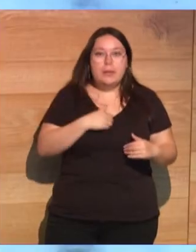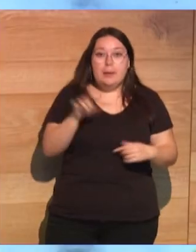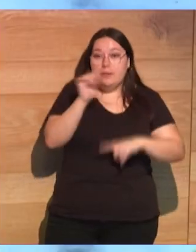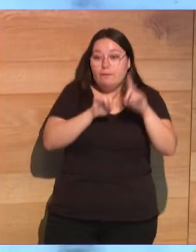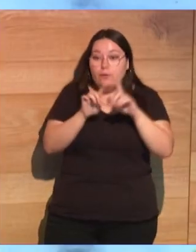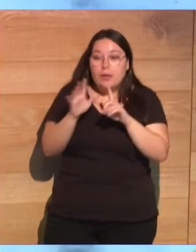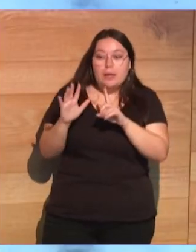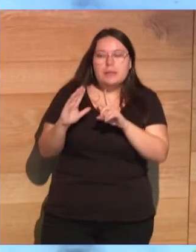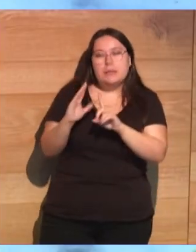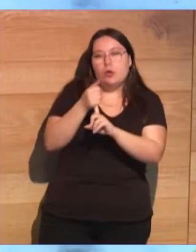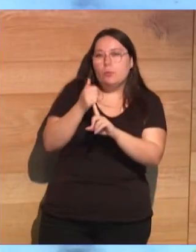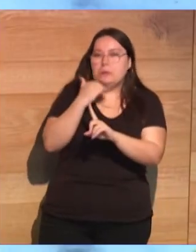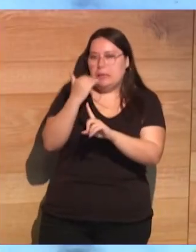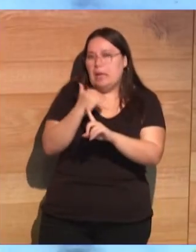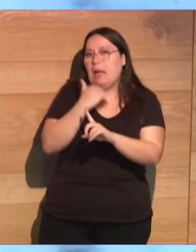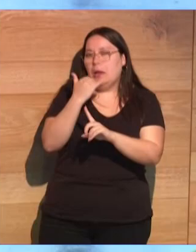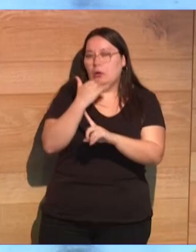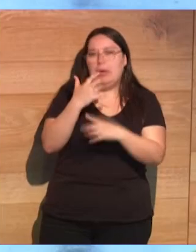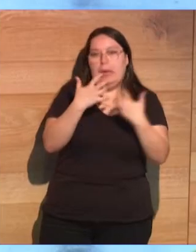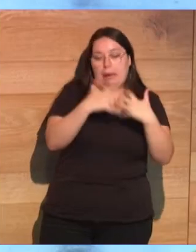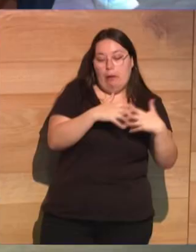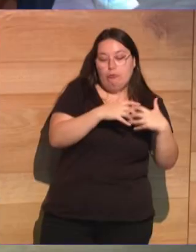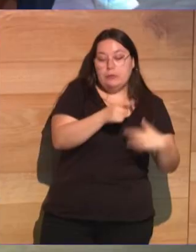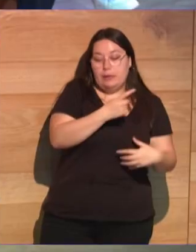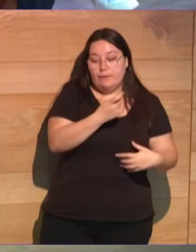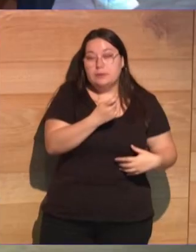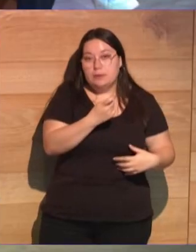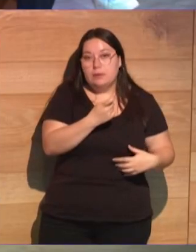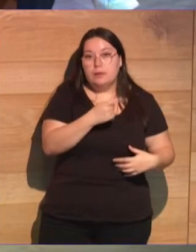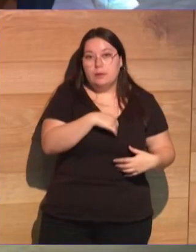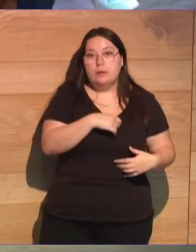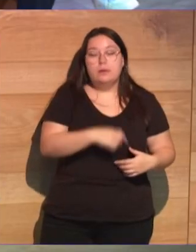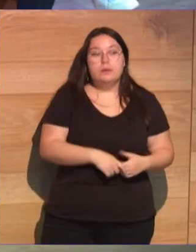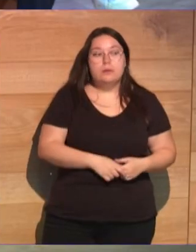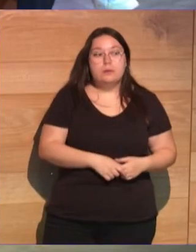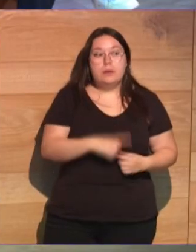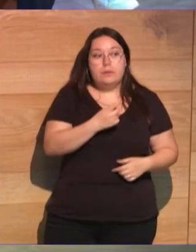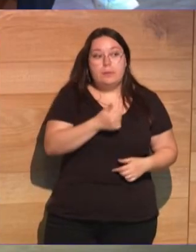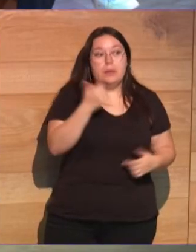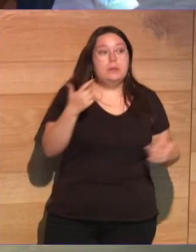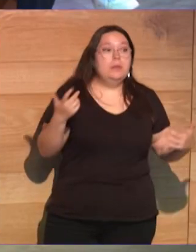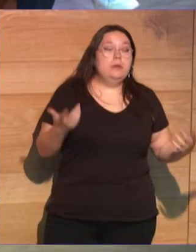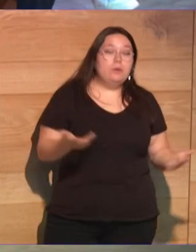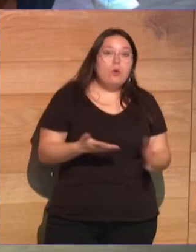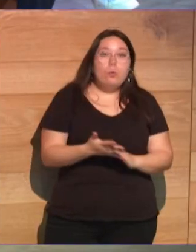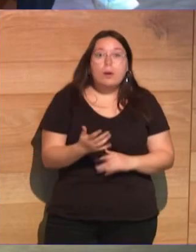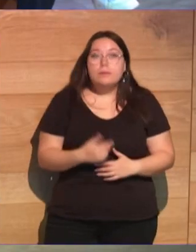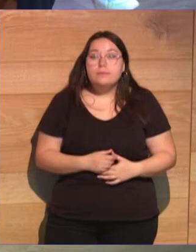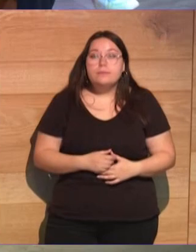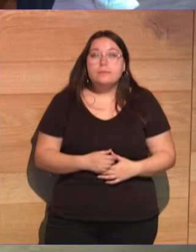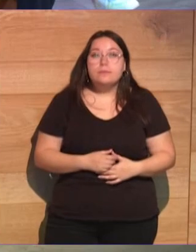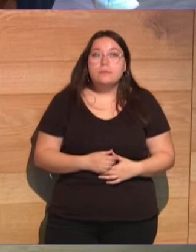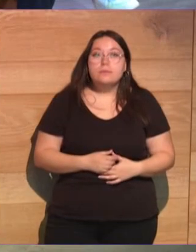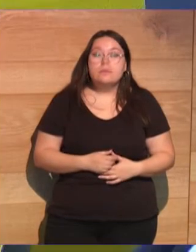dificultades algo que la propia industria va a necesitar, que es seguir llegando a más, con lo cual se